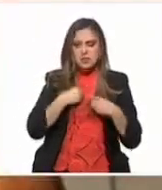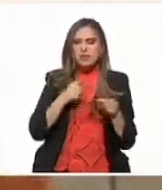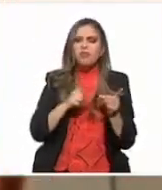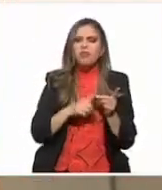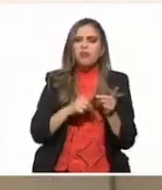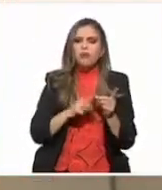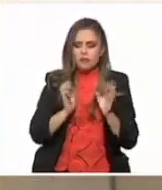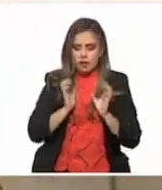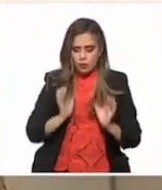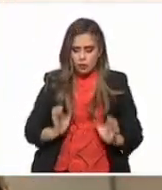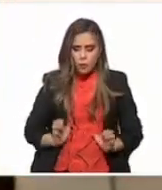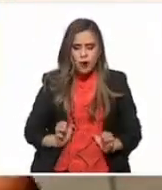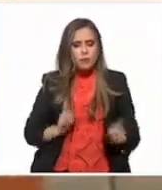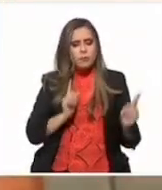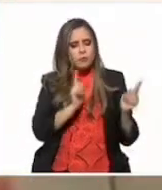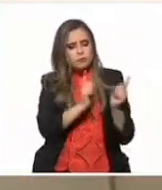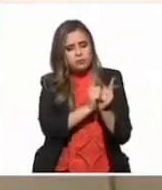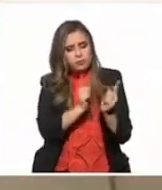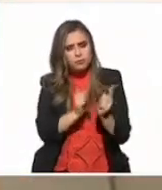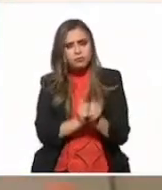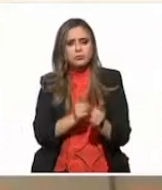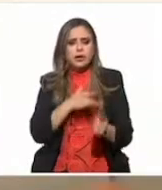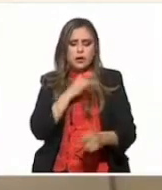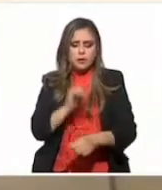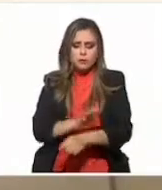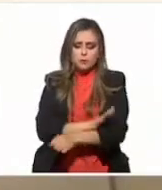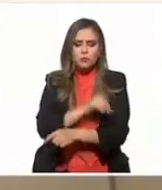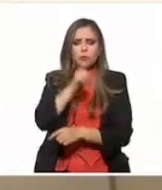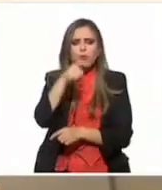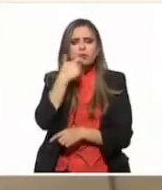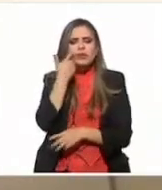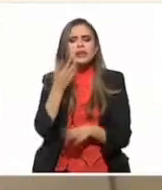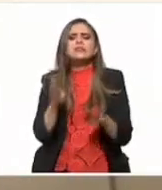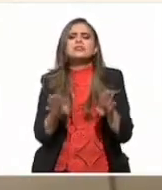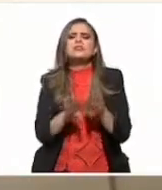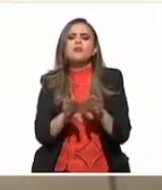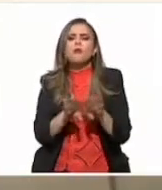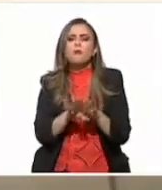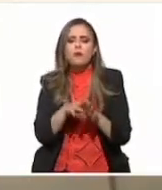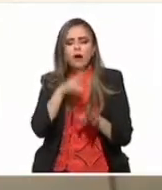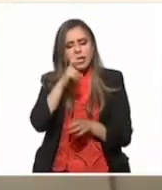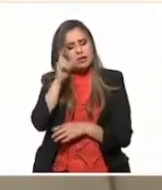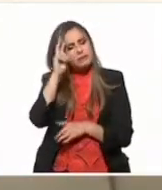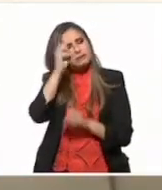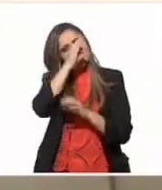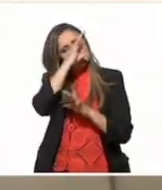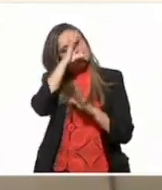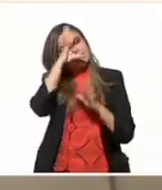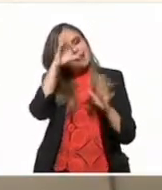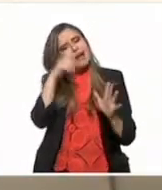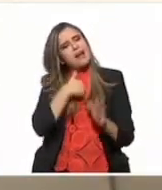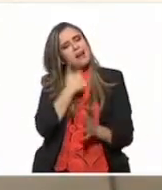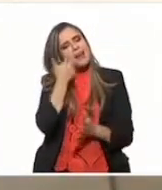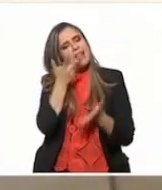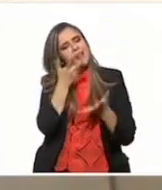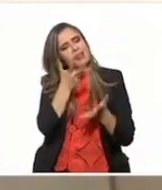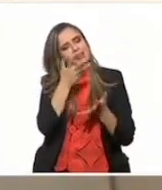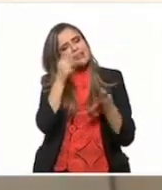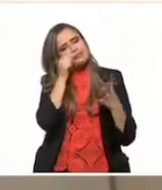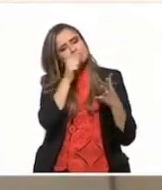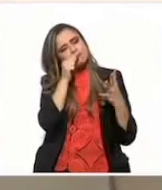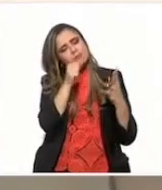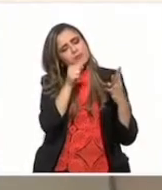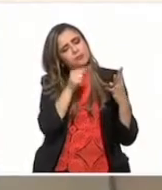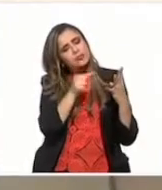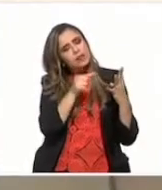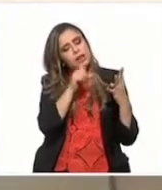relacional mente emocionalmente te visualizas y luego afirmas si yo puedo alcanzar